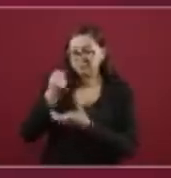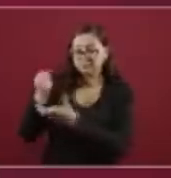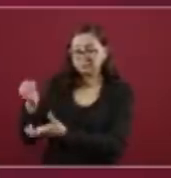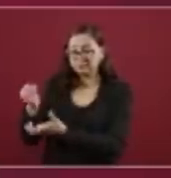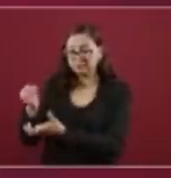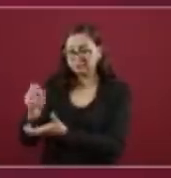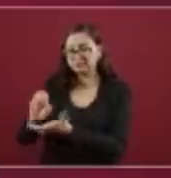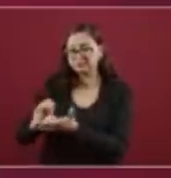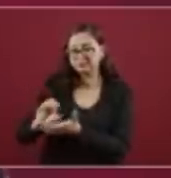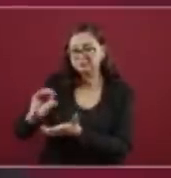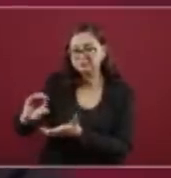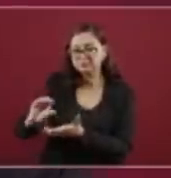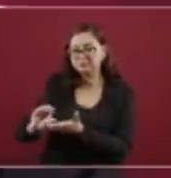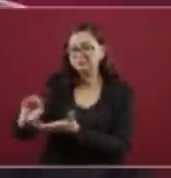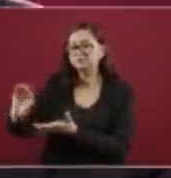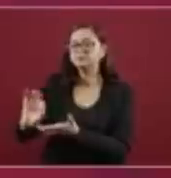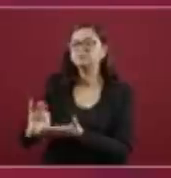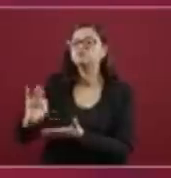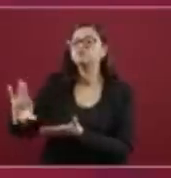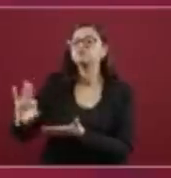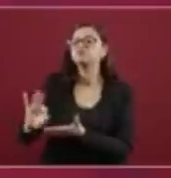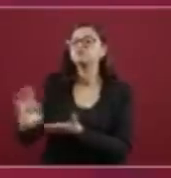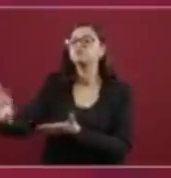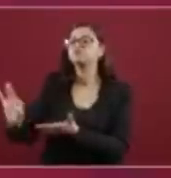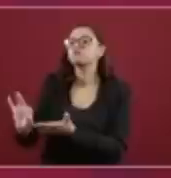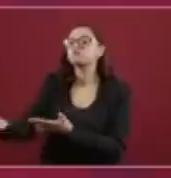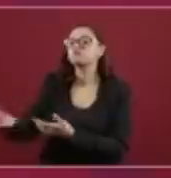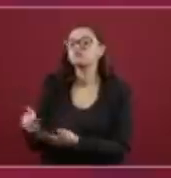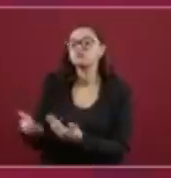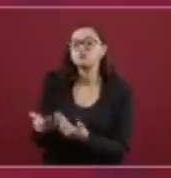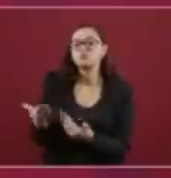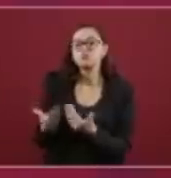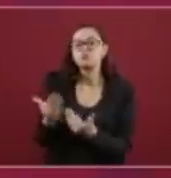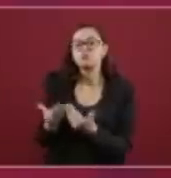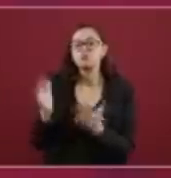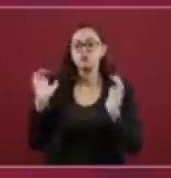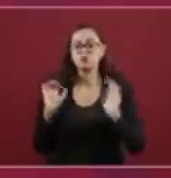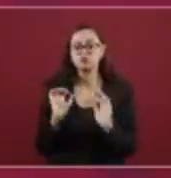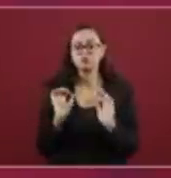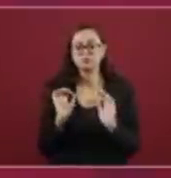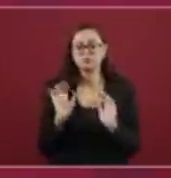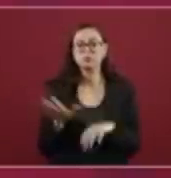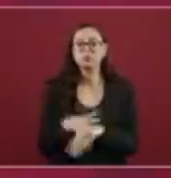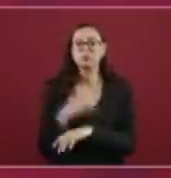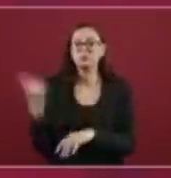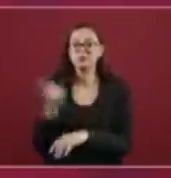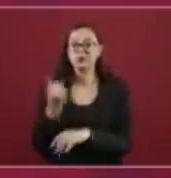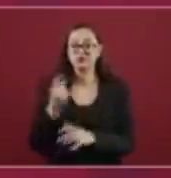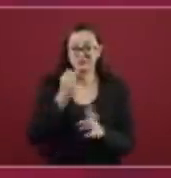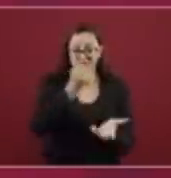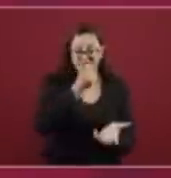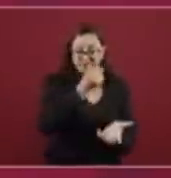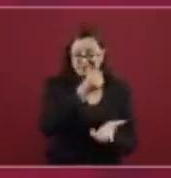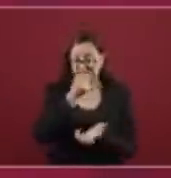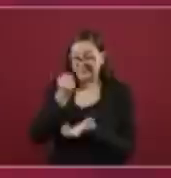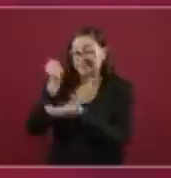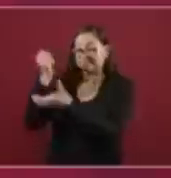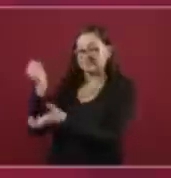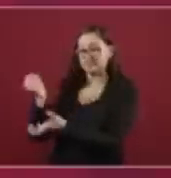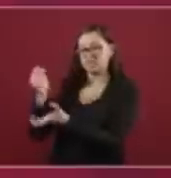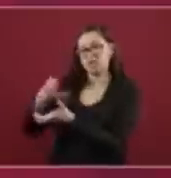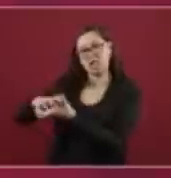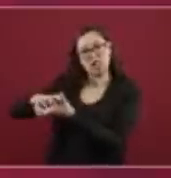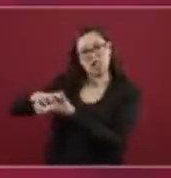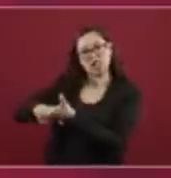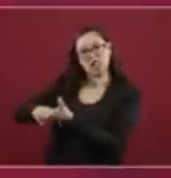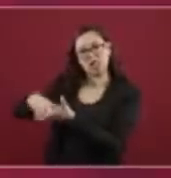se entregaba poco, porque había moche, había piquete de ojo.